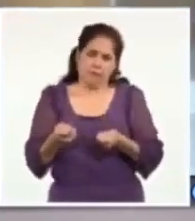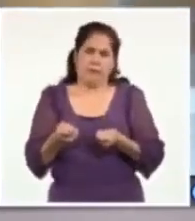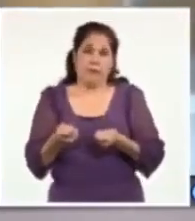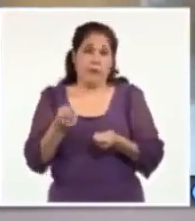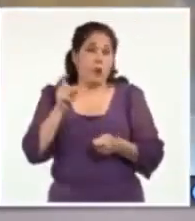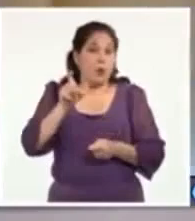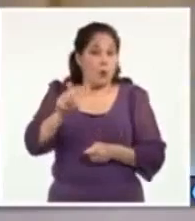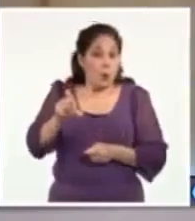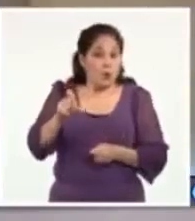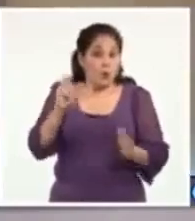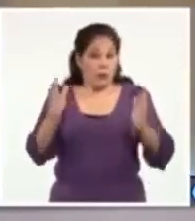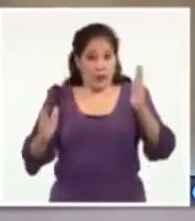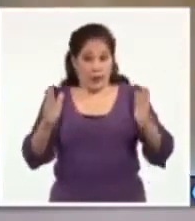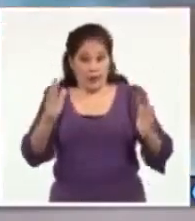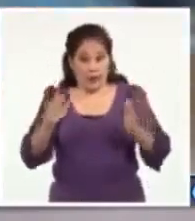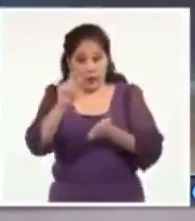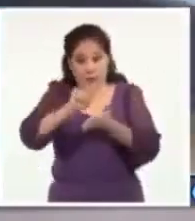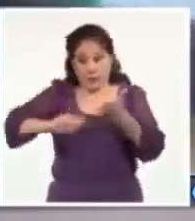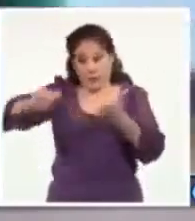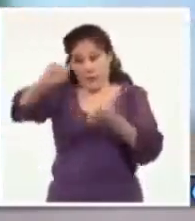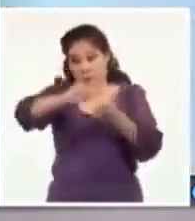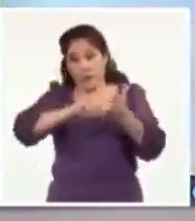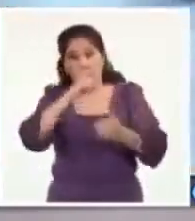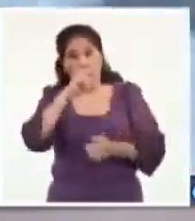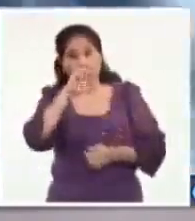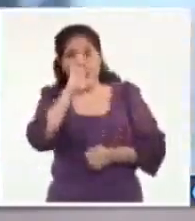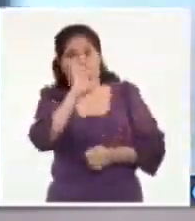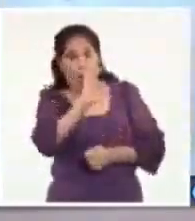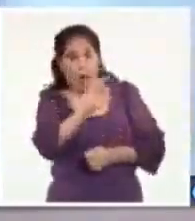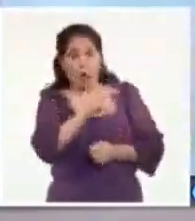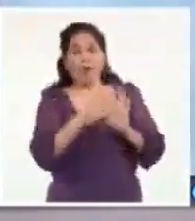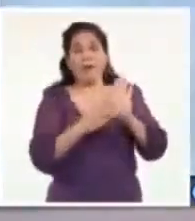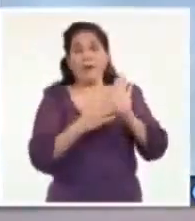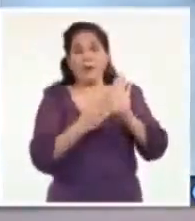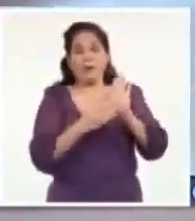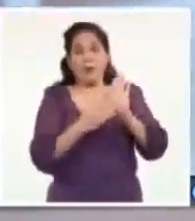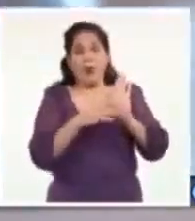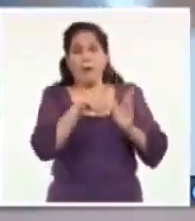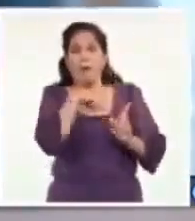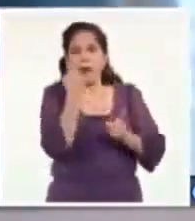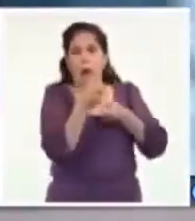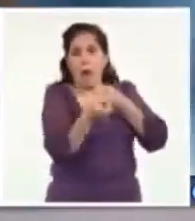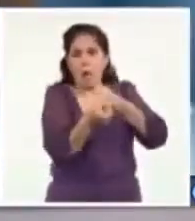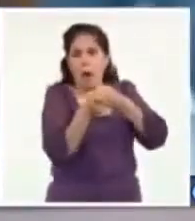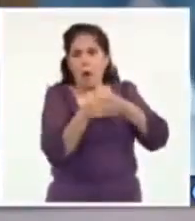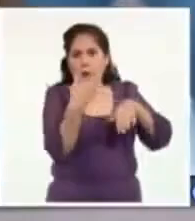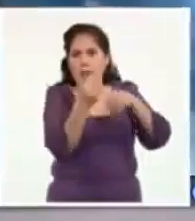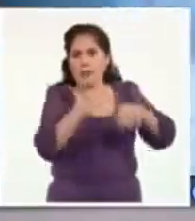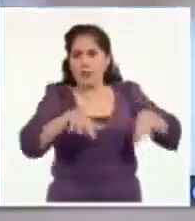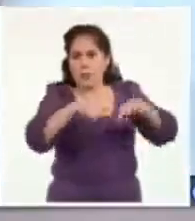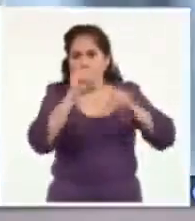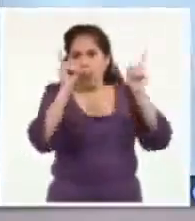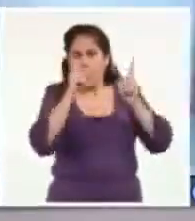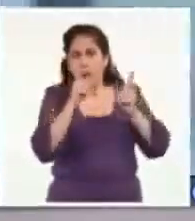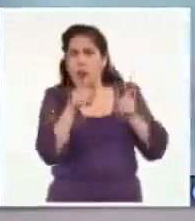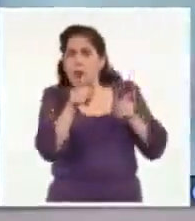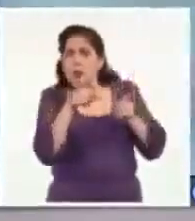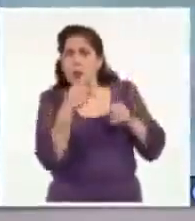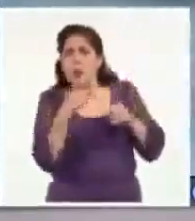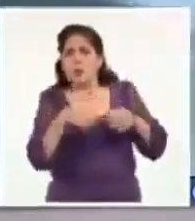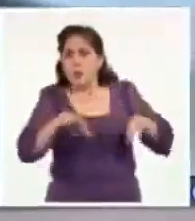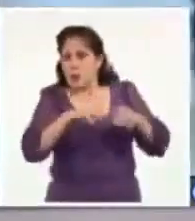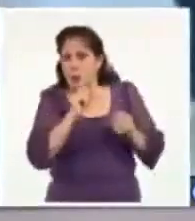esta última campaña electoral en Brasil los bolsonaristas demostraron que matar por asuntos políticos no les es conflicto